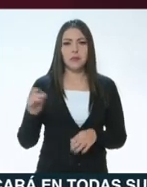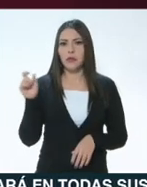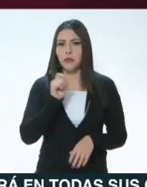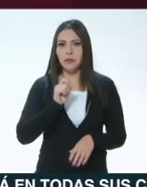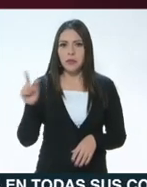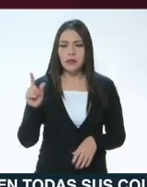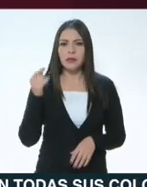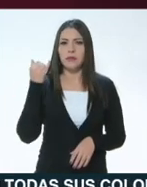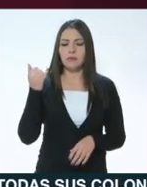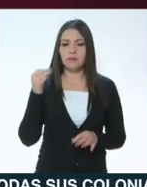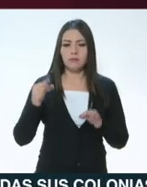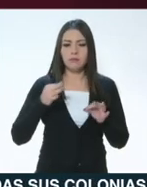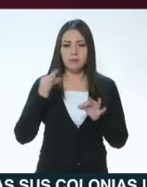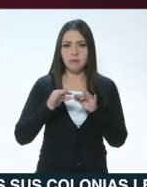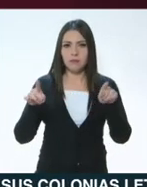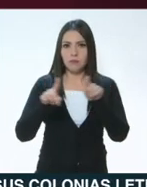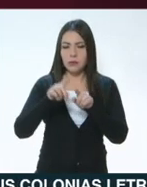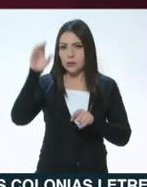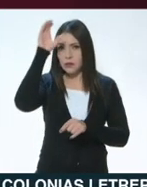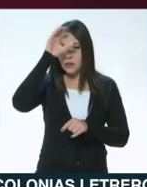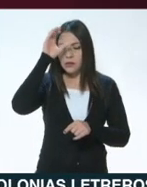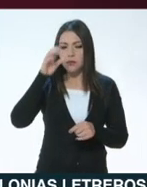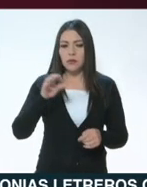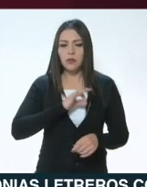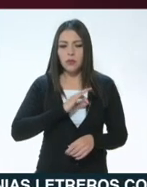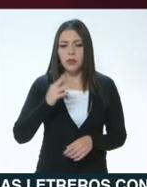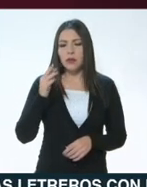se analice la posibilidad